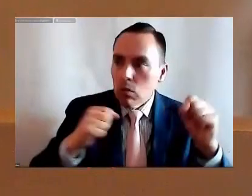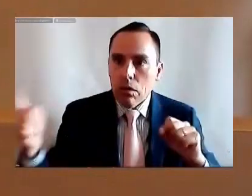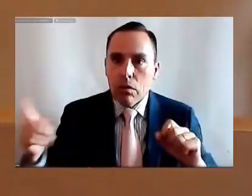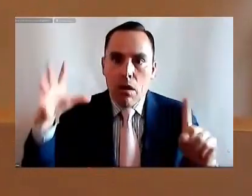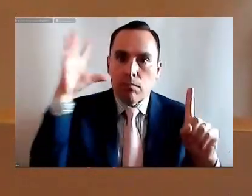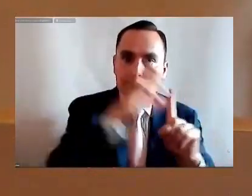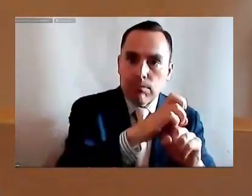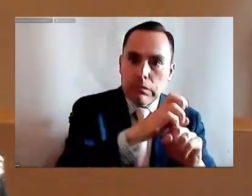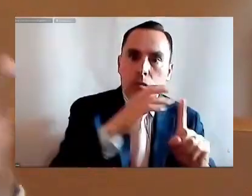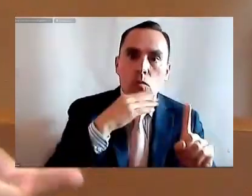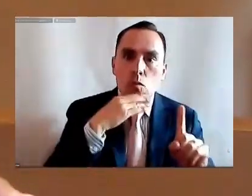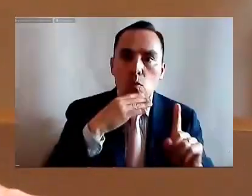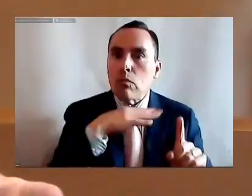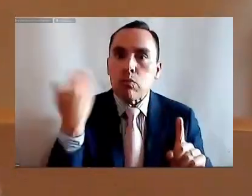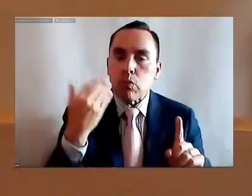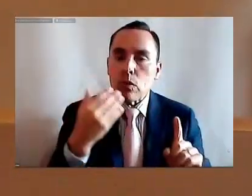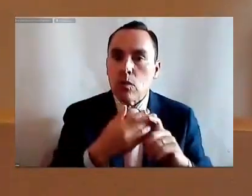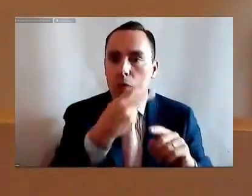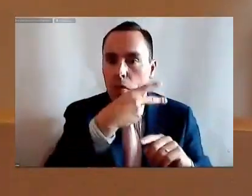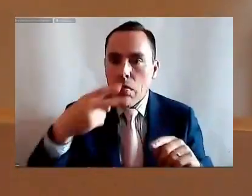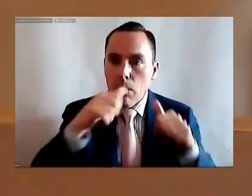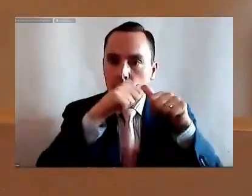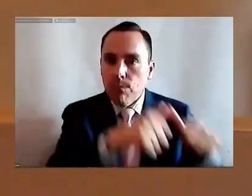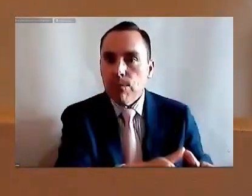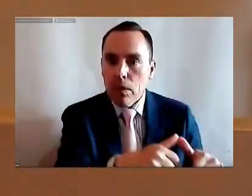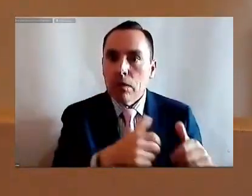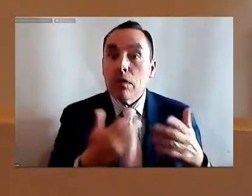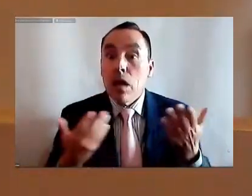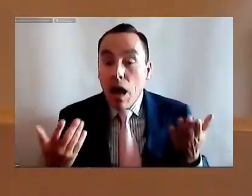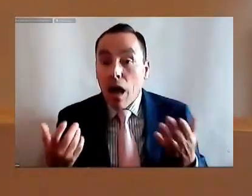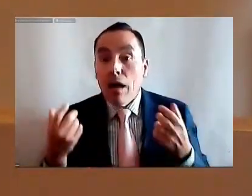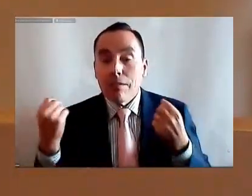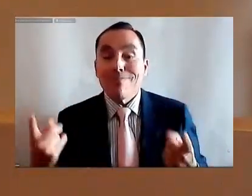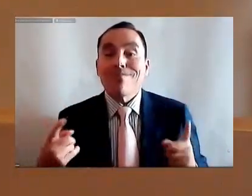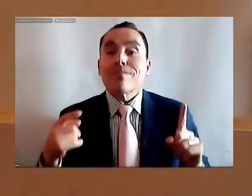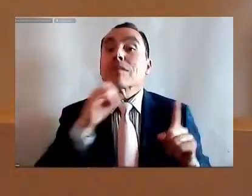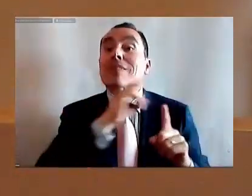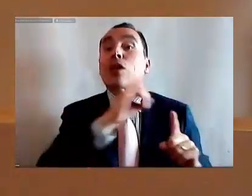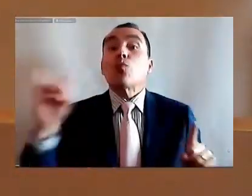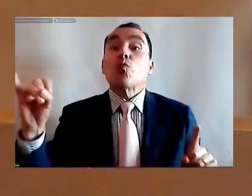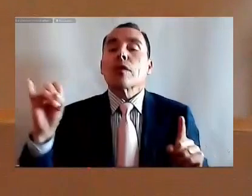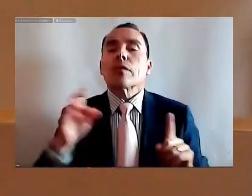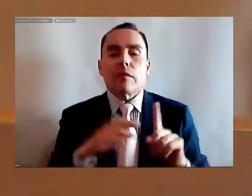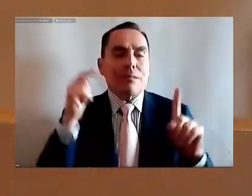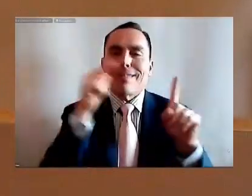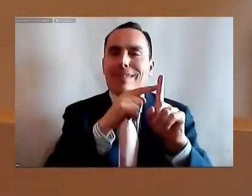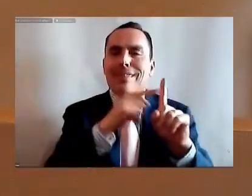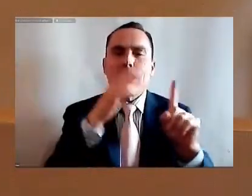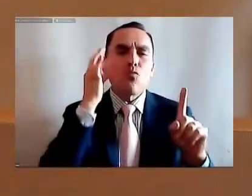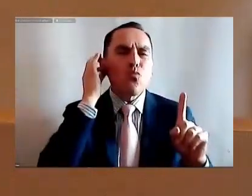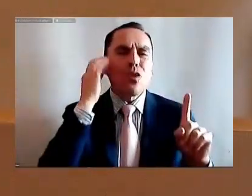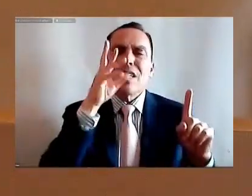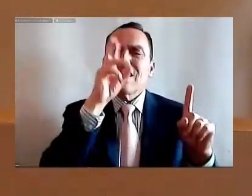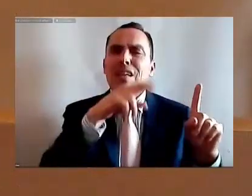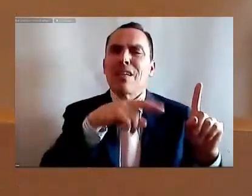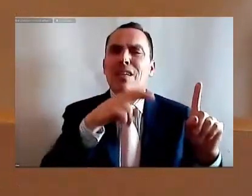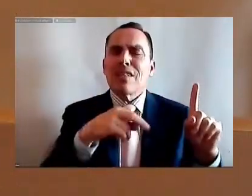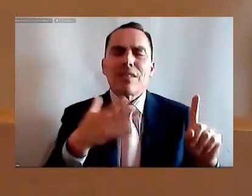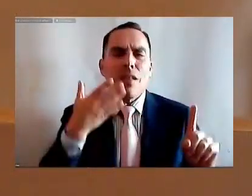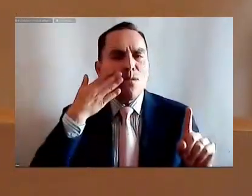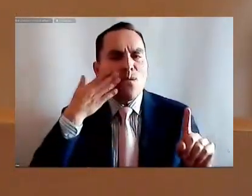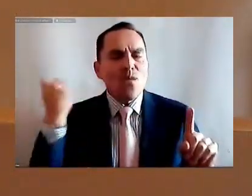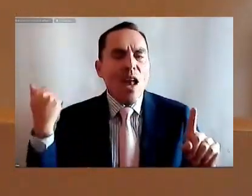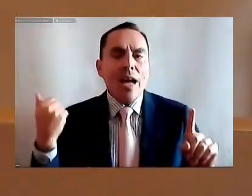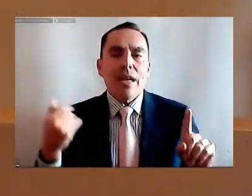sexual. Y después ese criterio fue criticado porque se dijo que el criterio de la mujer razonable era la mujer blanca ejecutiva con dinero, así